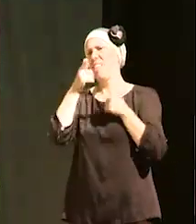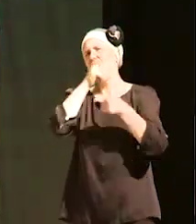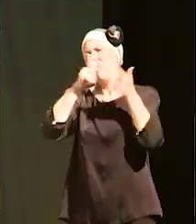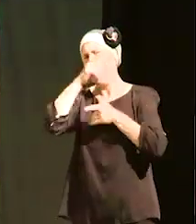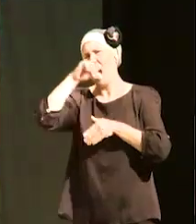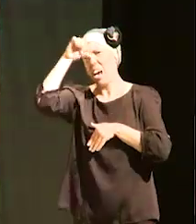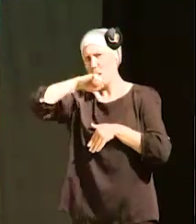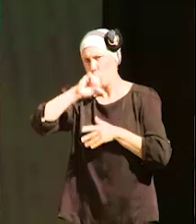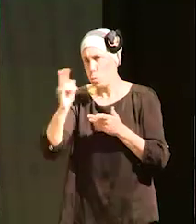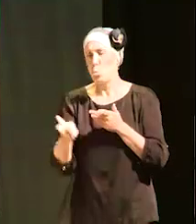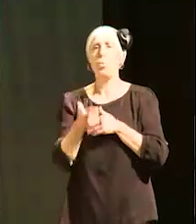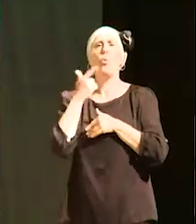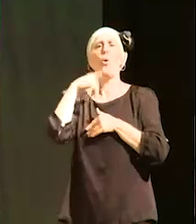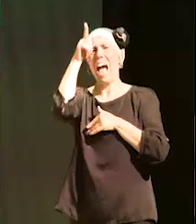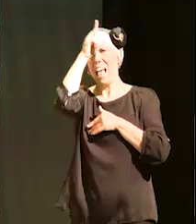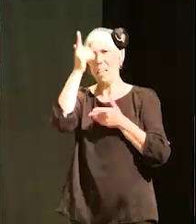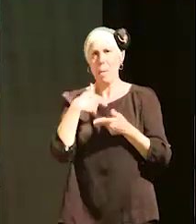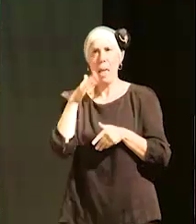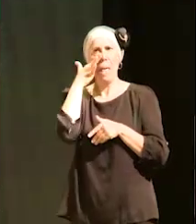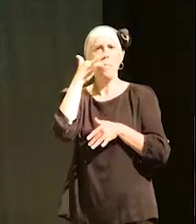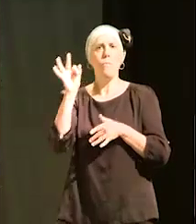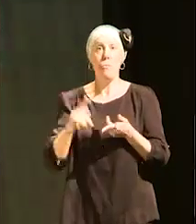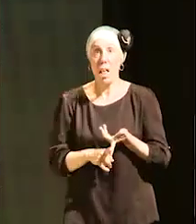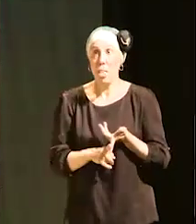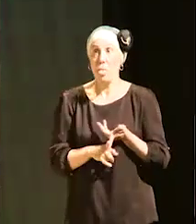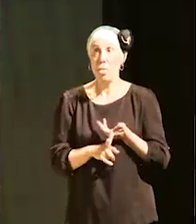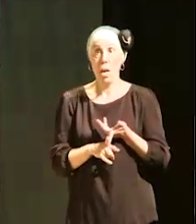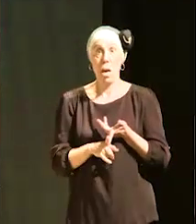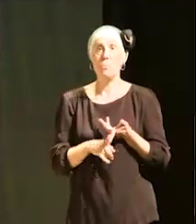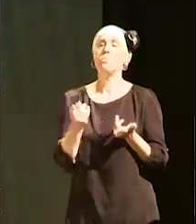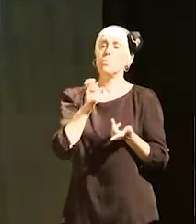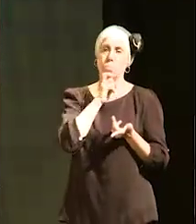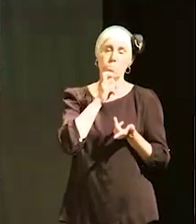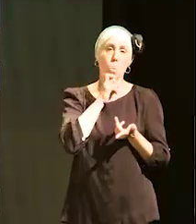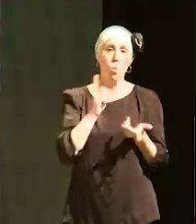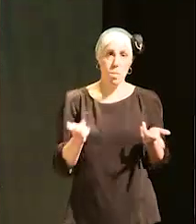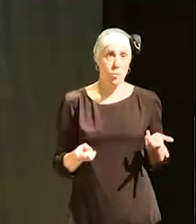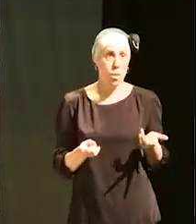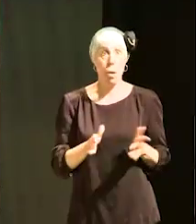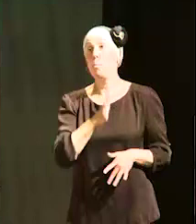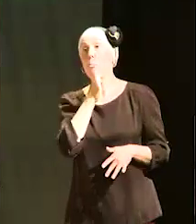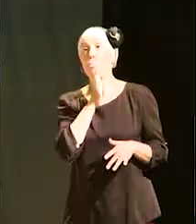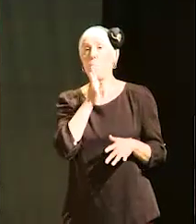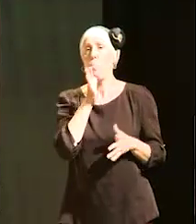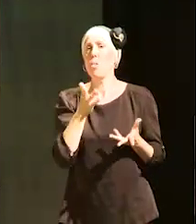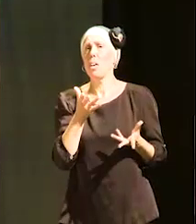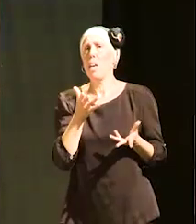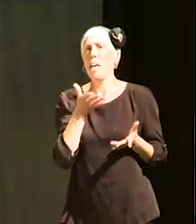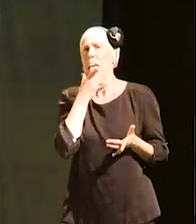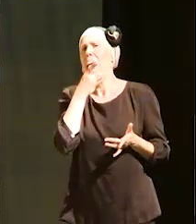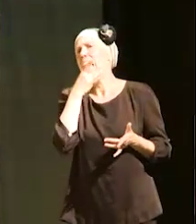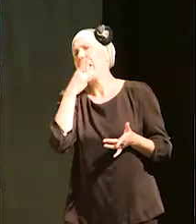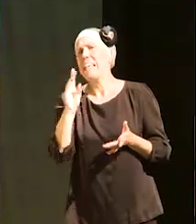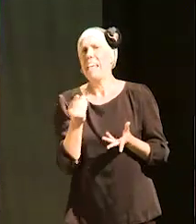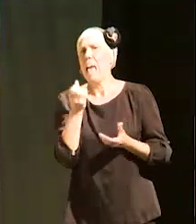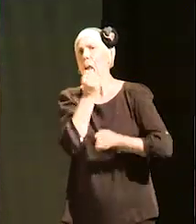han ido a francia acá no han venido aún pero es muy difícil porque porque quien va a sostener el pago de